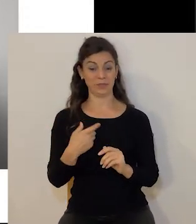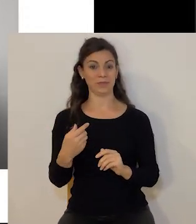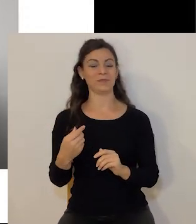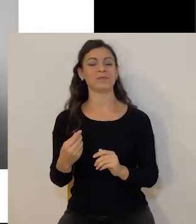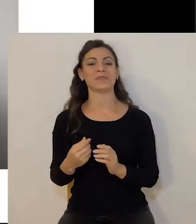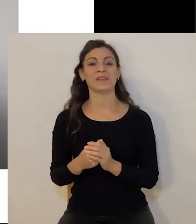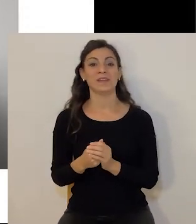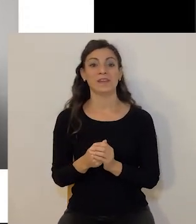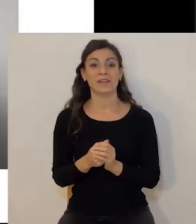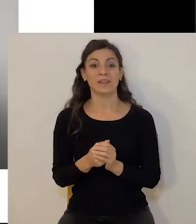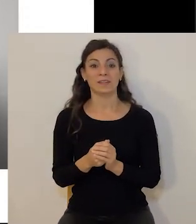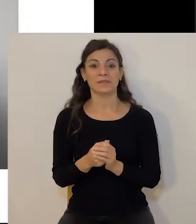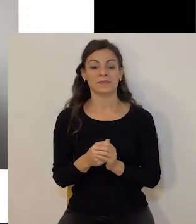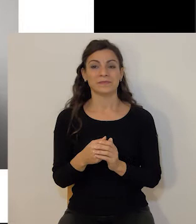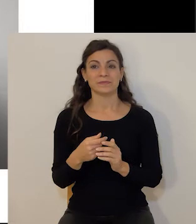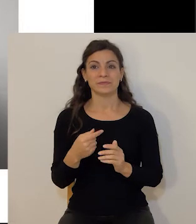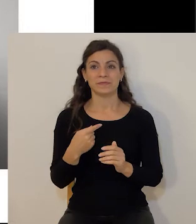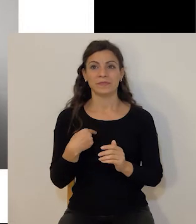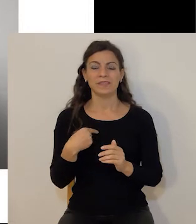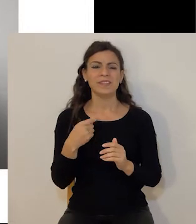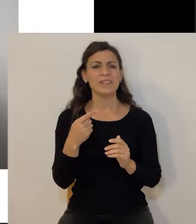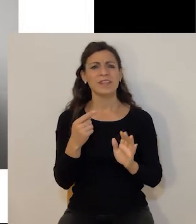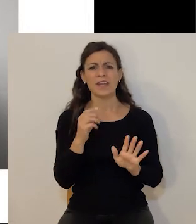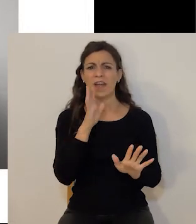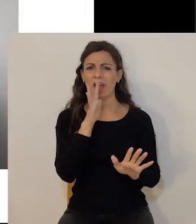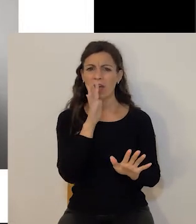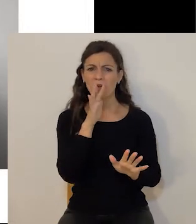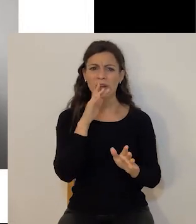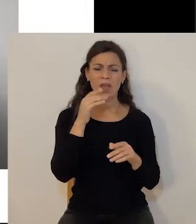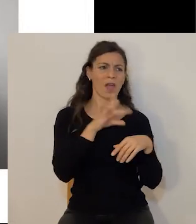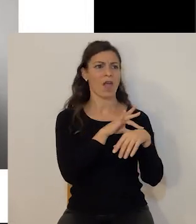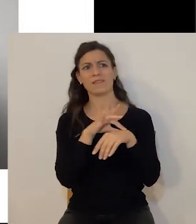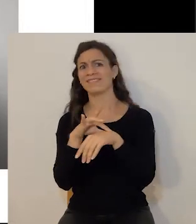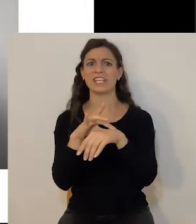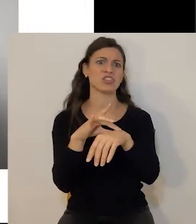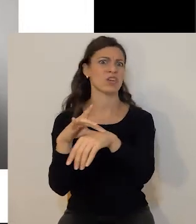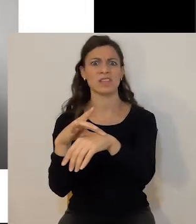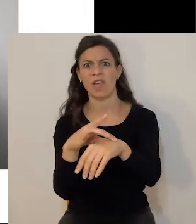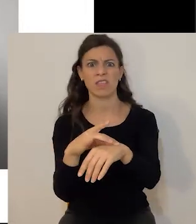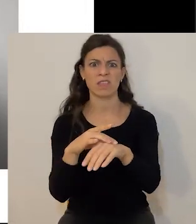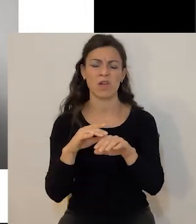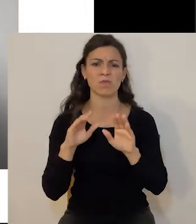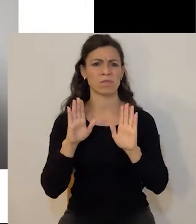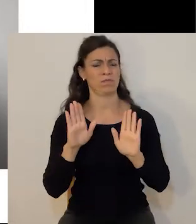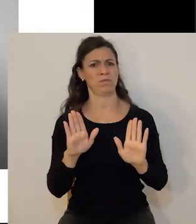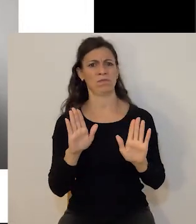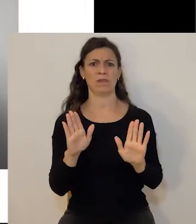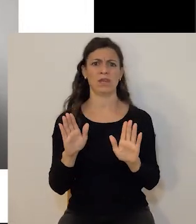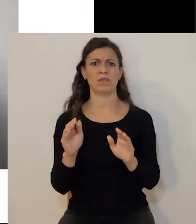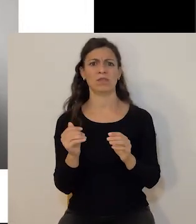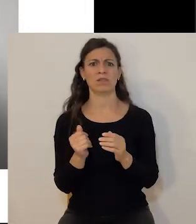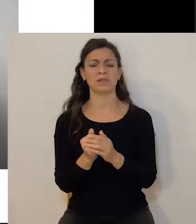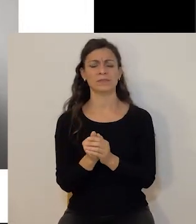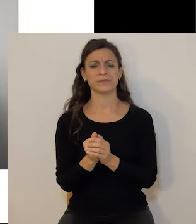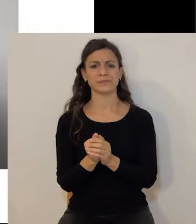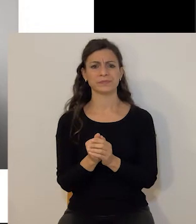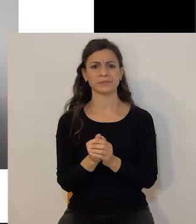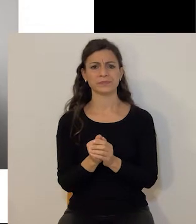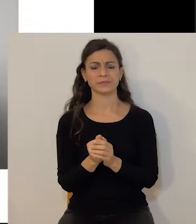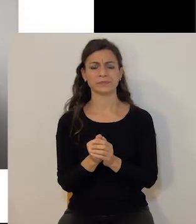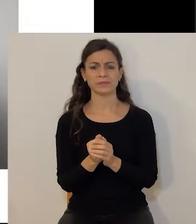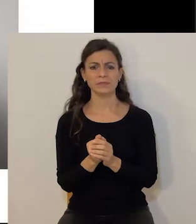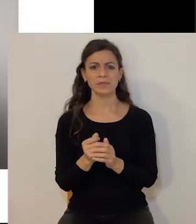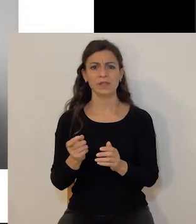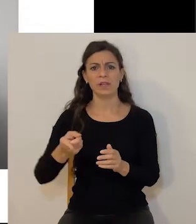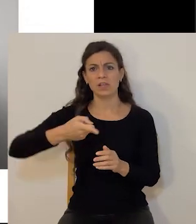desorientación, no sabemos hacia dónde vamos, ¿no? Pero a la vez estamos también dirigiéndonos a que tenemos que ver,